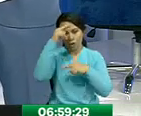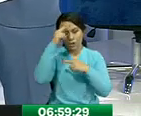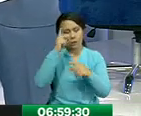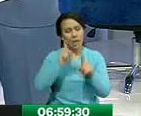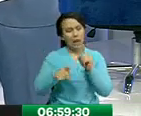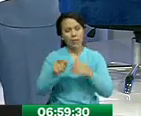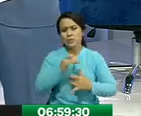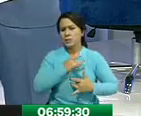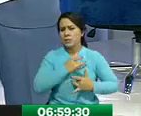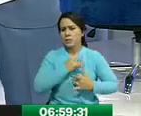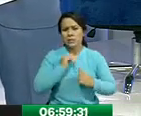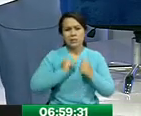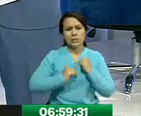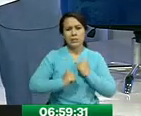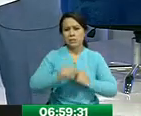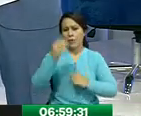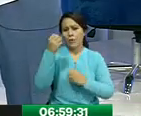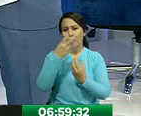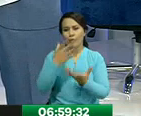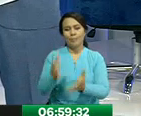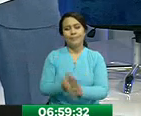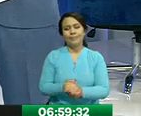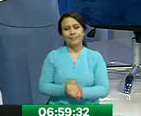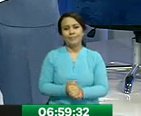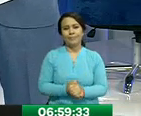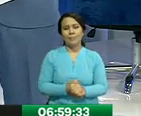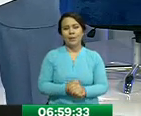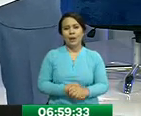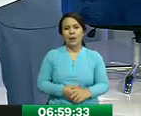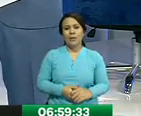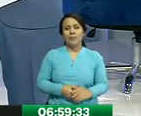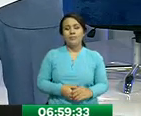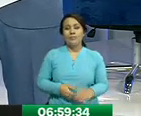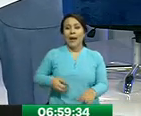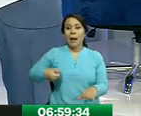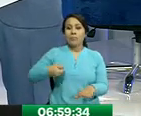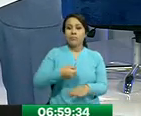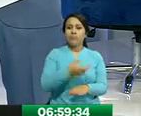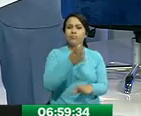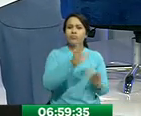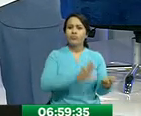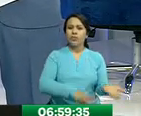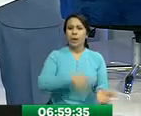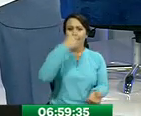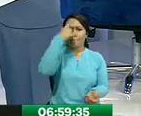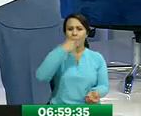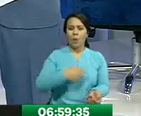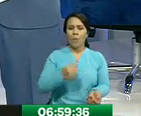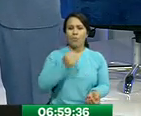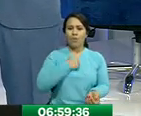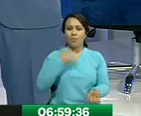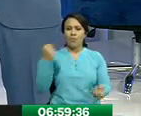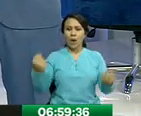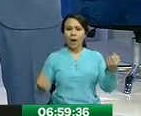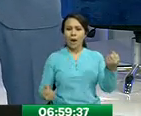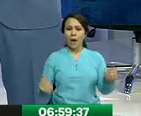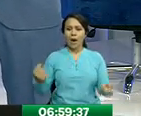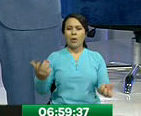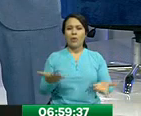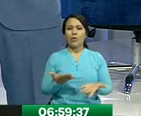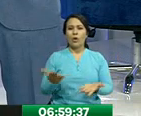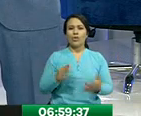desagradables y penosas que compartir con nuestra teleaudiencia. También hay que informar aquello y asesinan a un hombre dentro de su vehículo, esto en